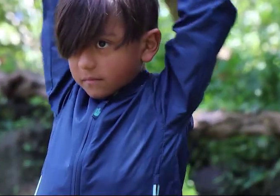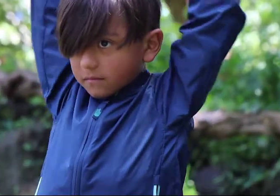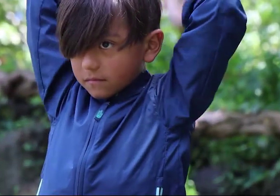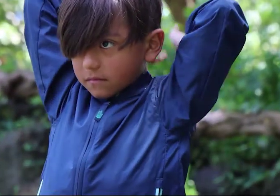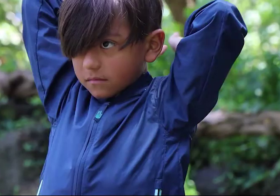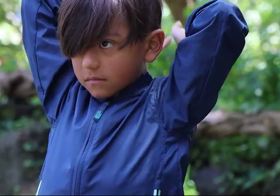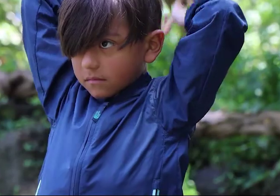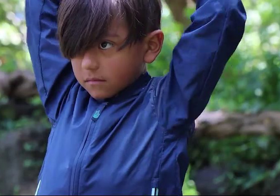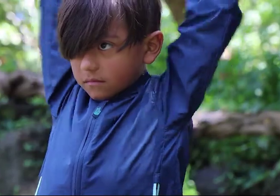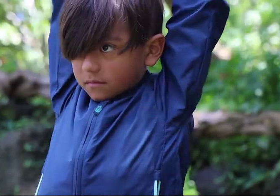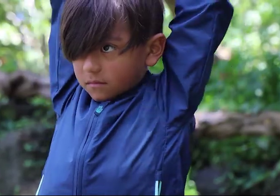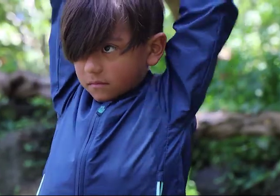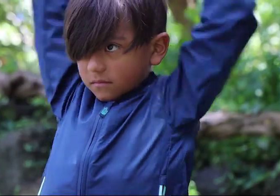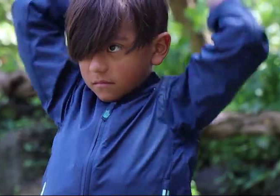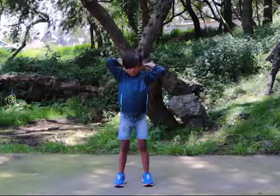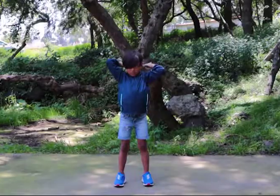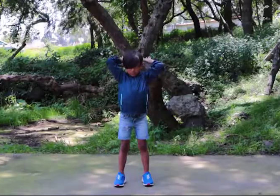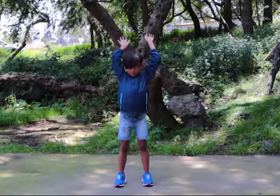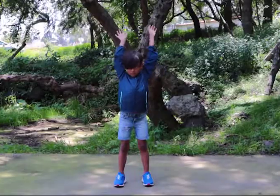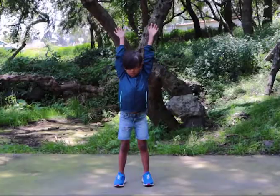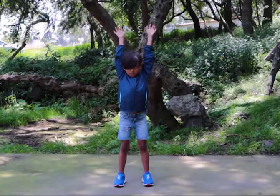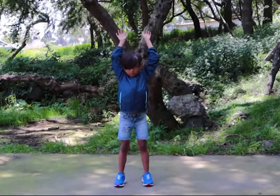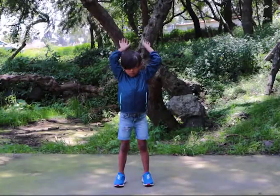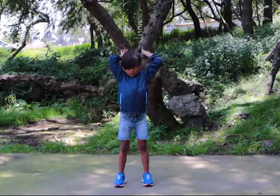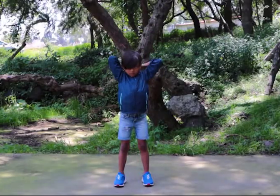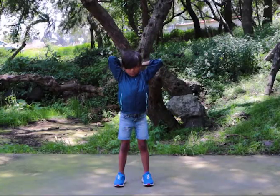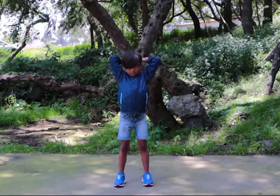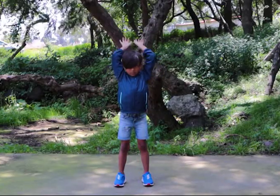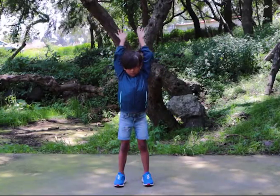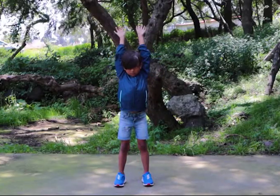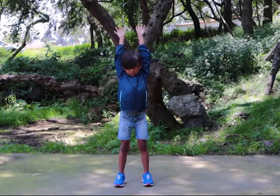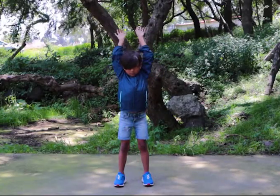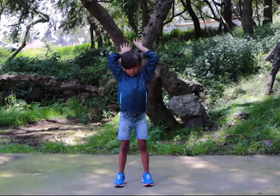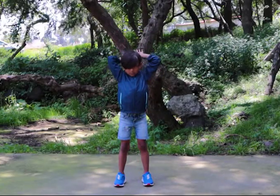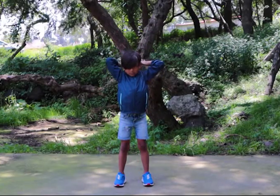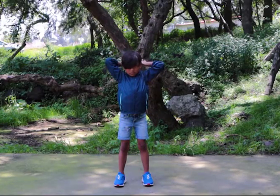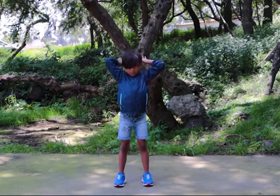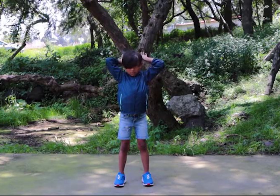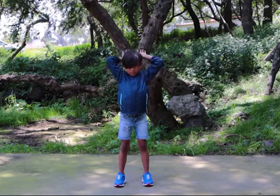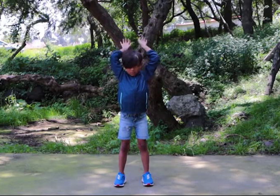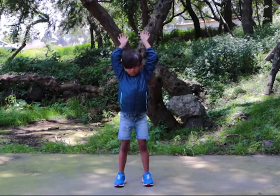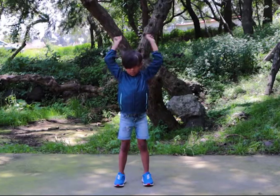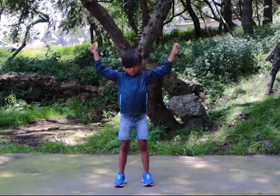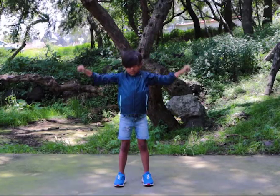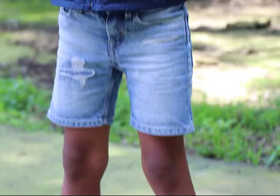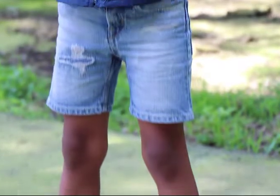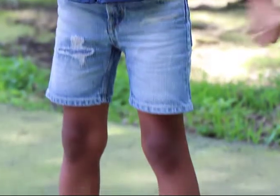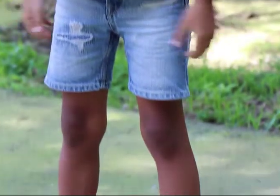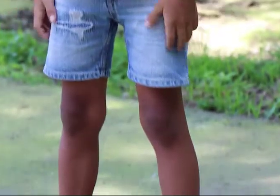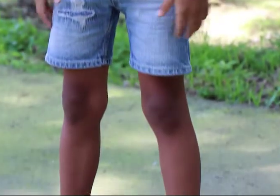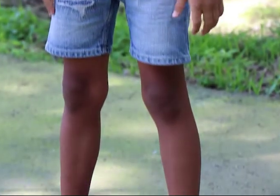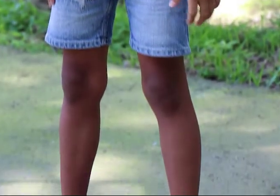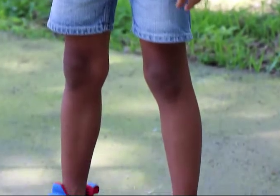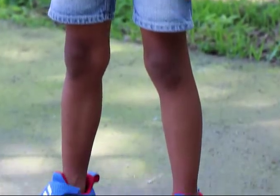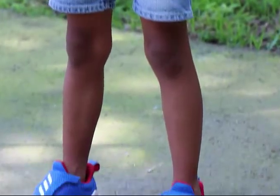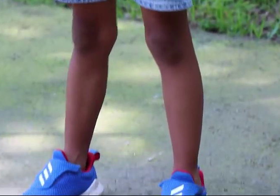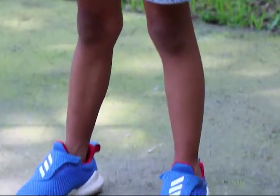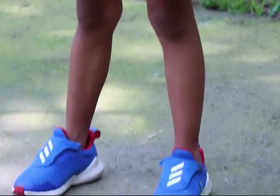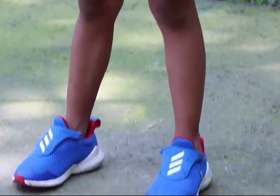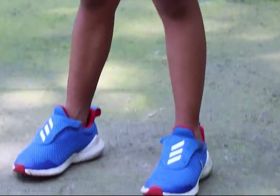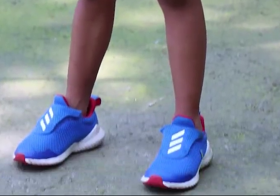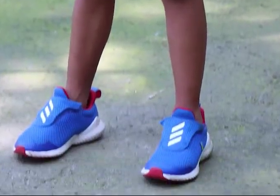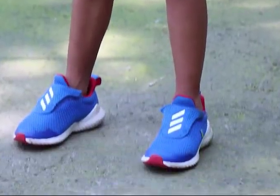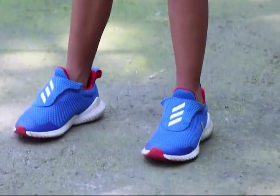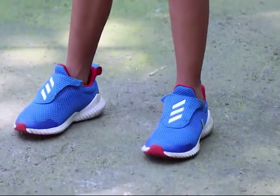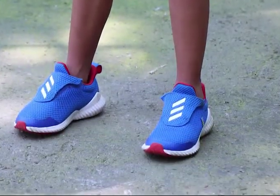muy bien. Claro que sí. Bien, descansamos, Yair. Bajamos los brazos,